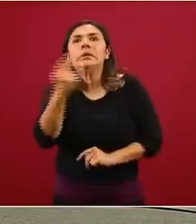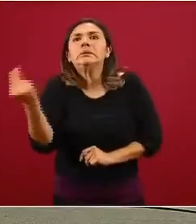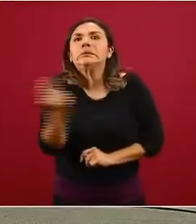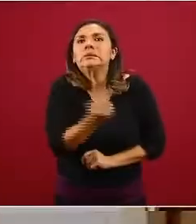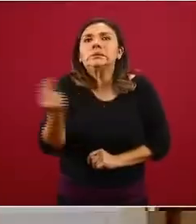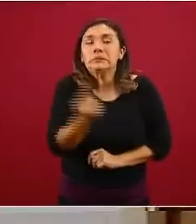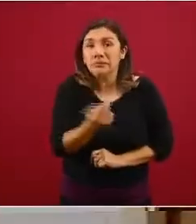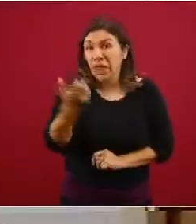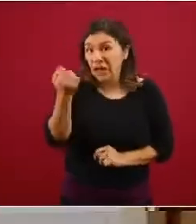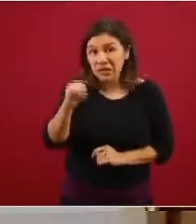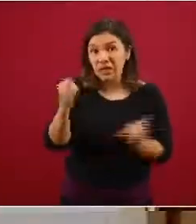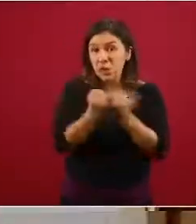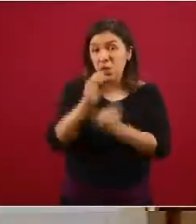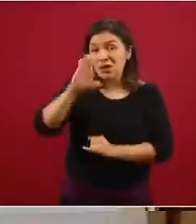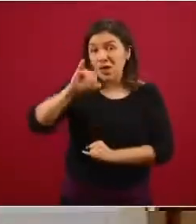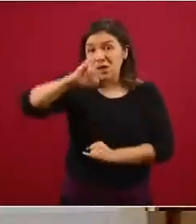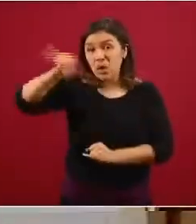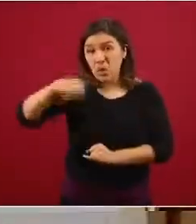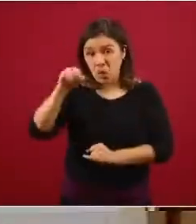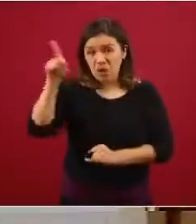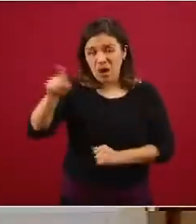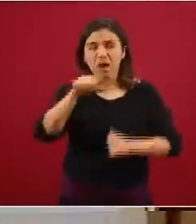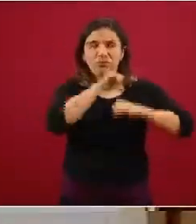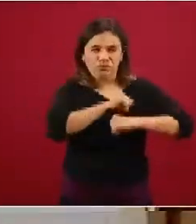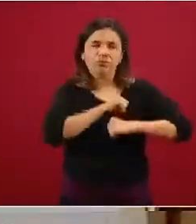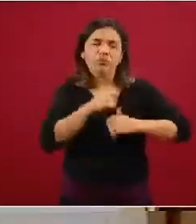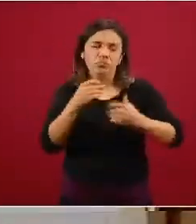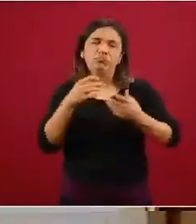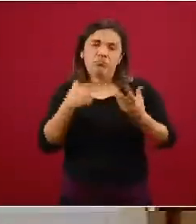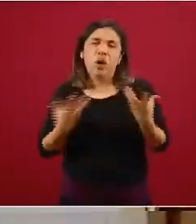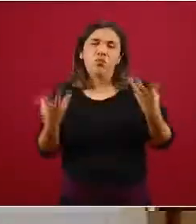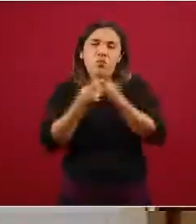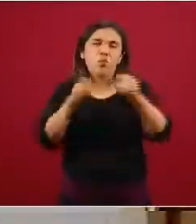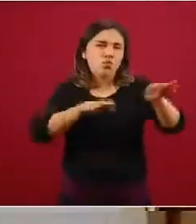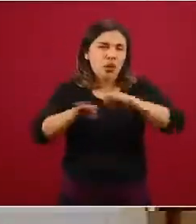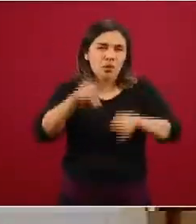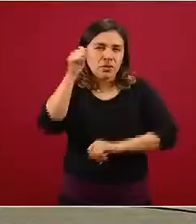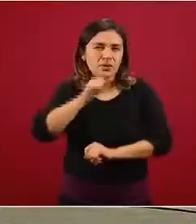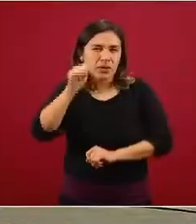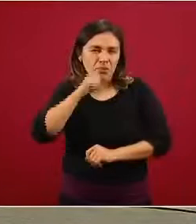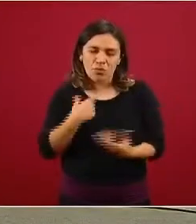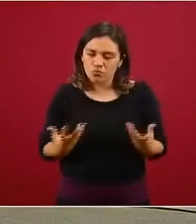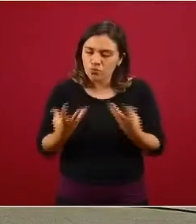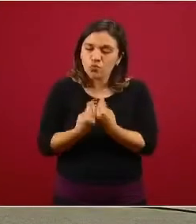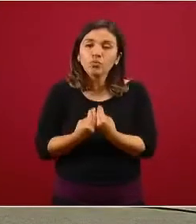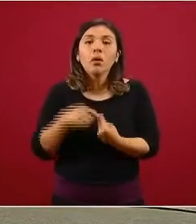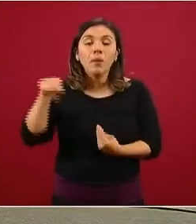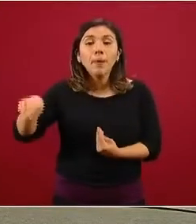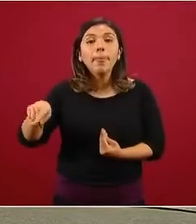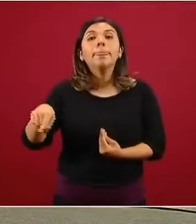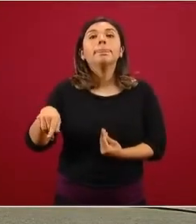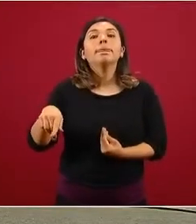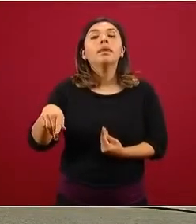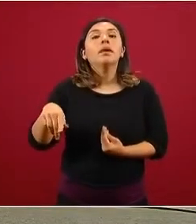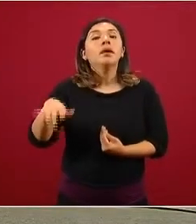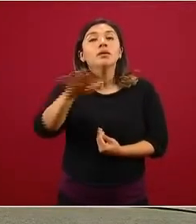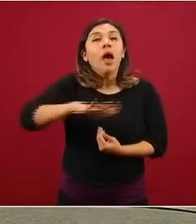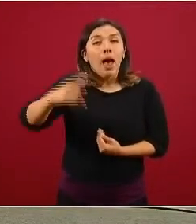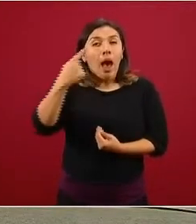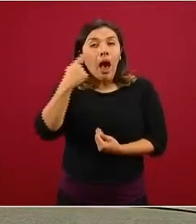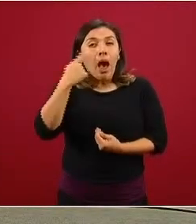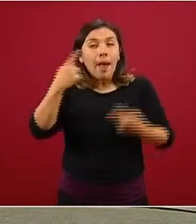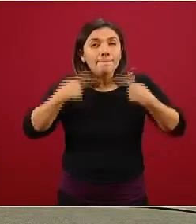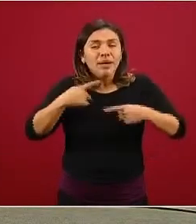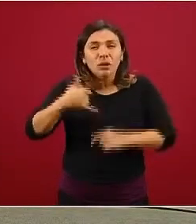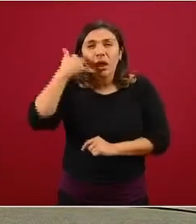Desde los Centros de Integración Juvenil, una organización hermana muy importante con la que trabajamos codo a codo, de todas las personas